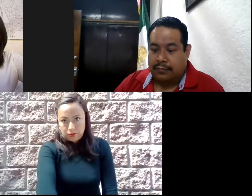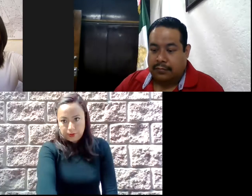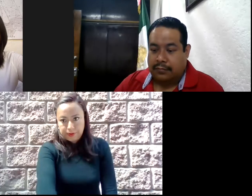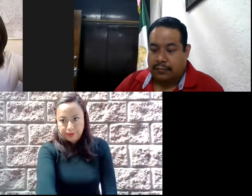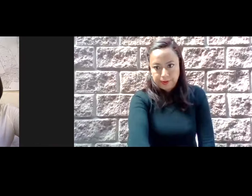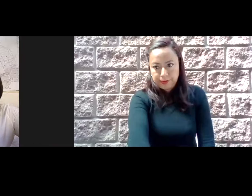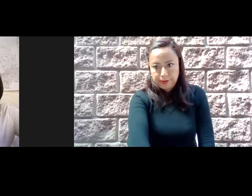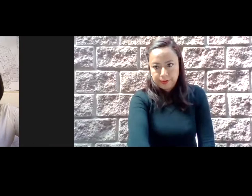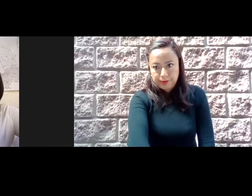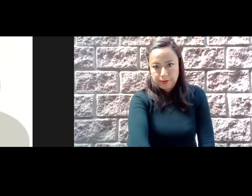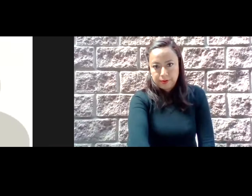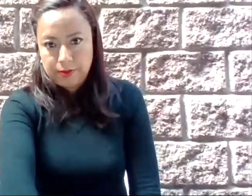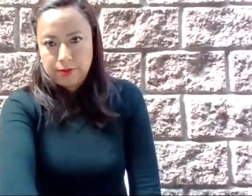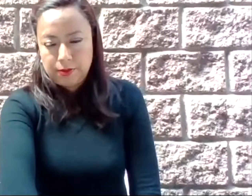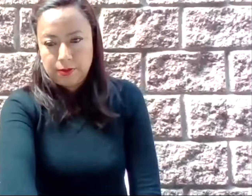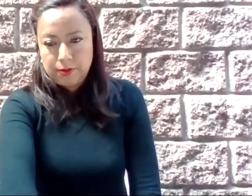Saludos, hasta luego.